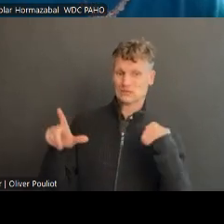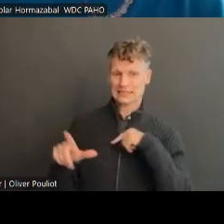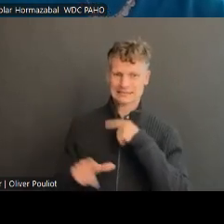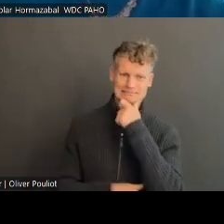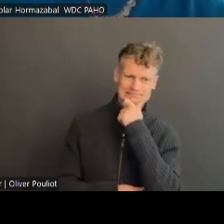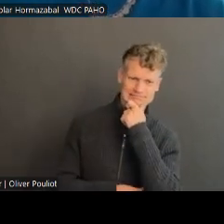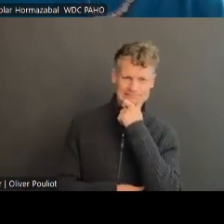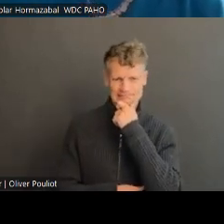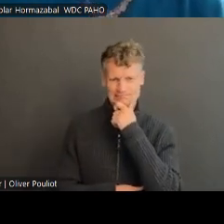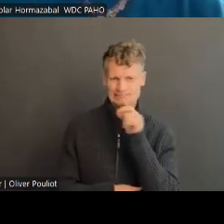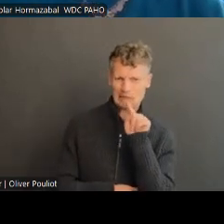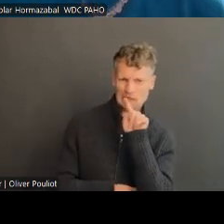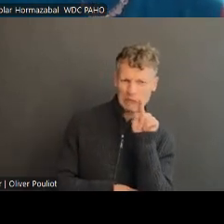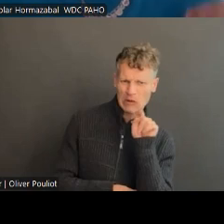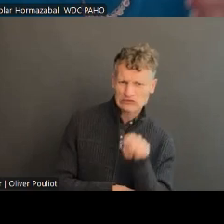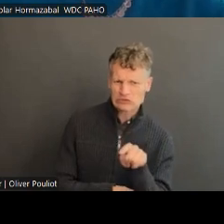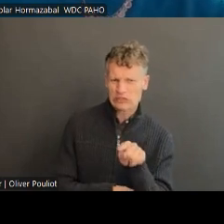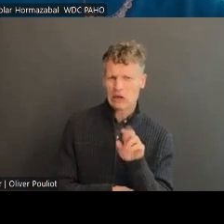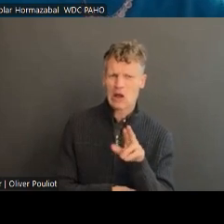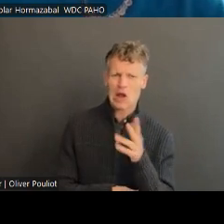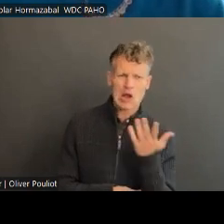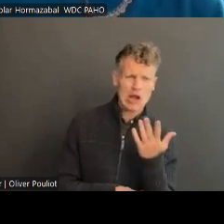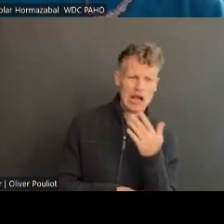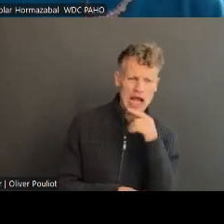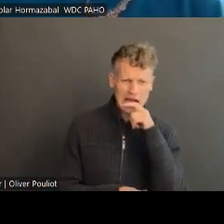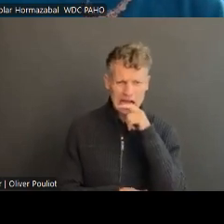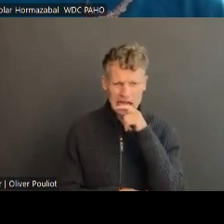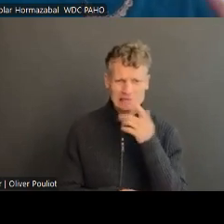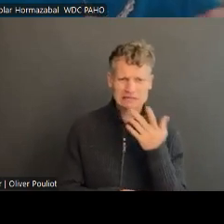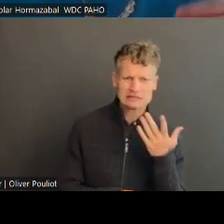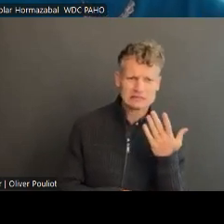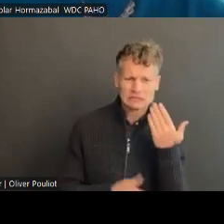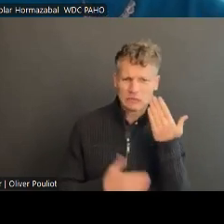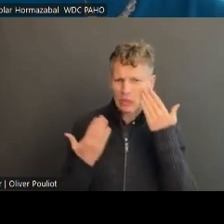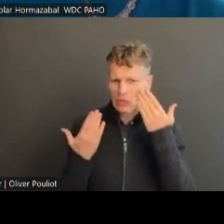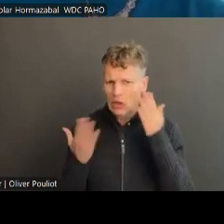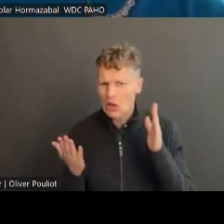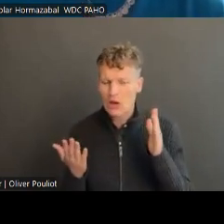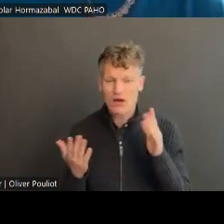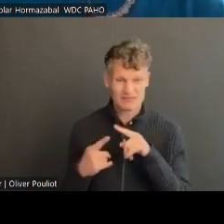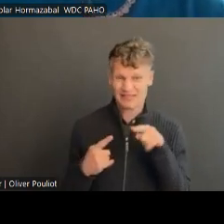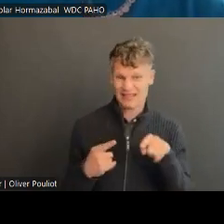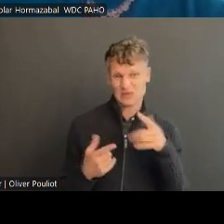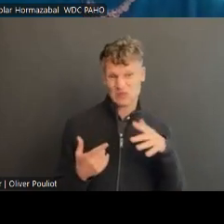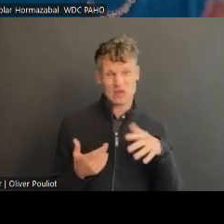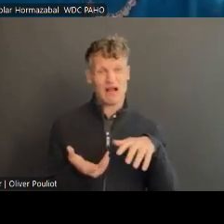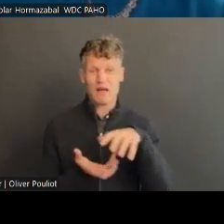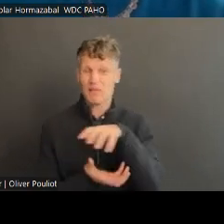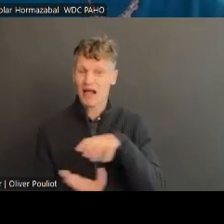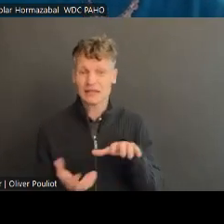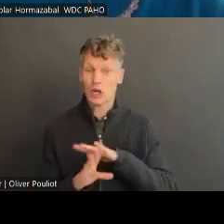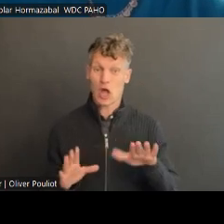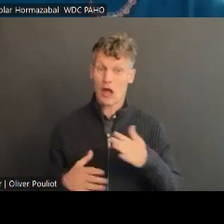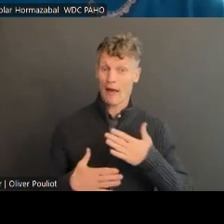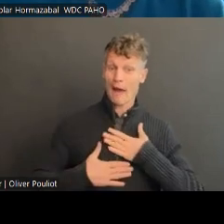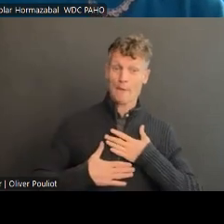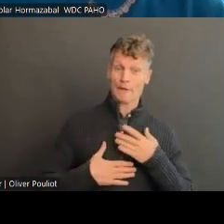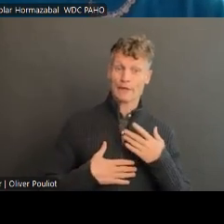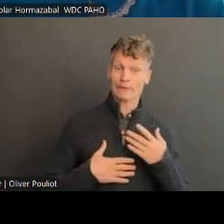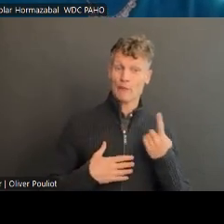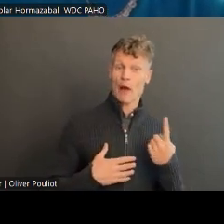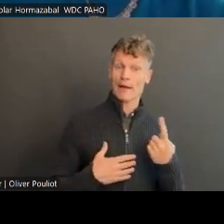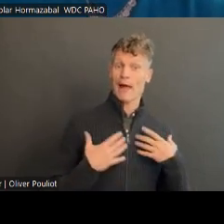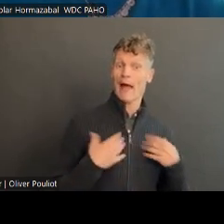es complejo, que esto tiene que ver con otros sectores, que no es un tema propio de salud, que los tiempos son limitados,